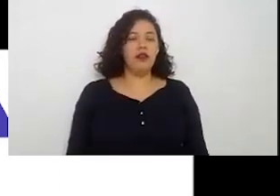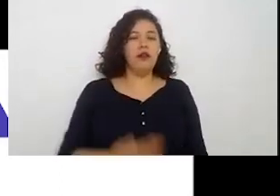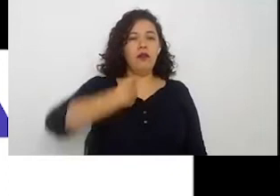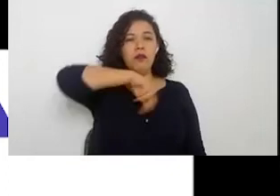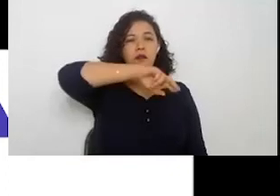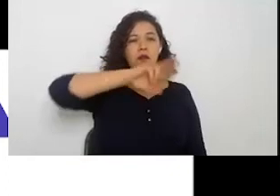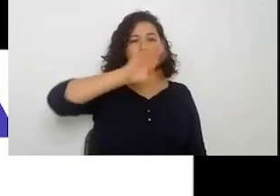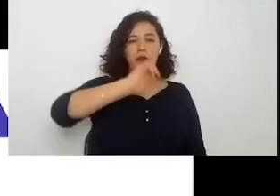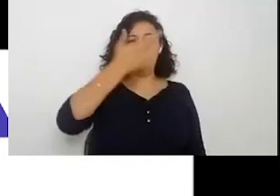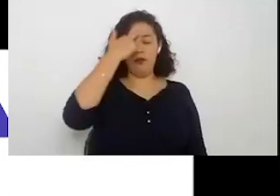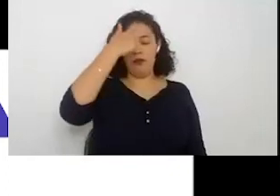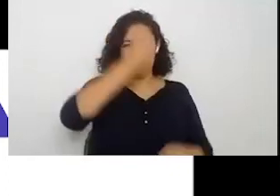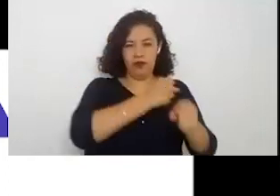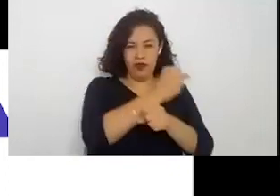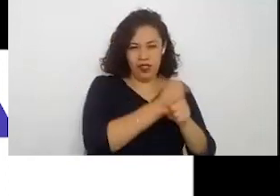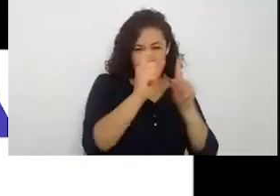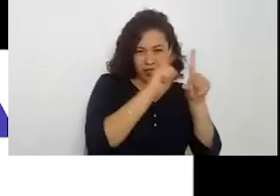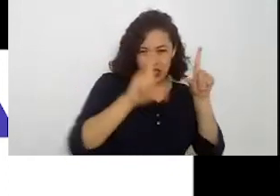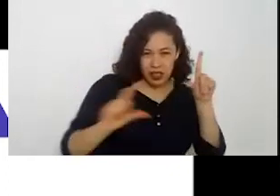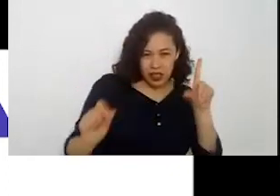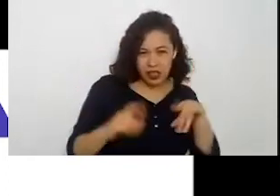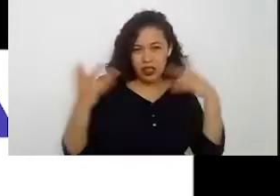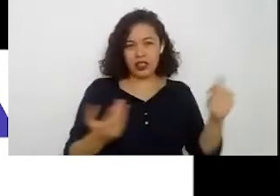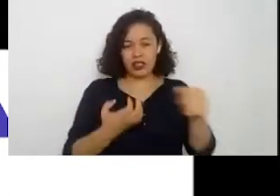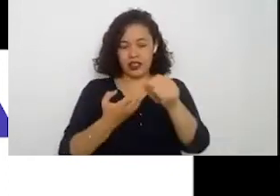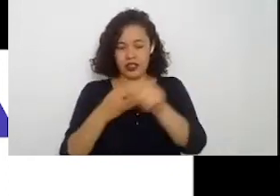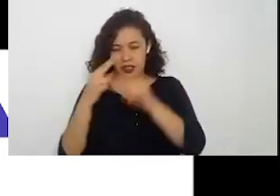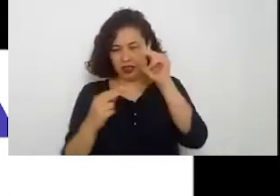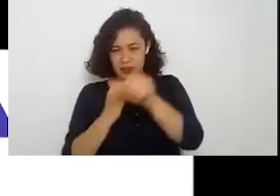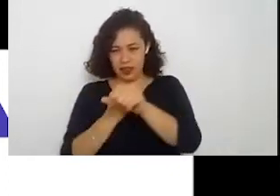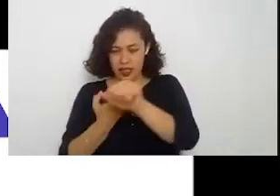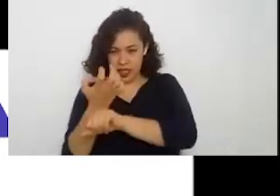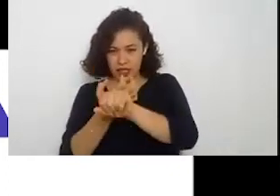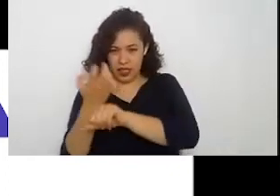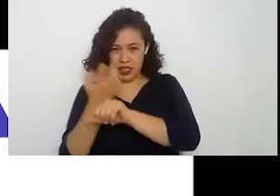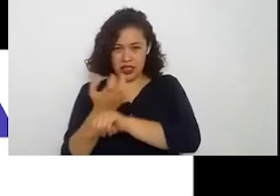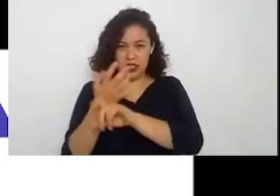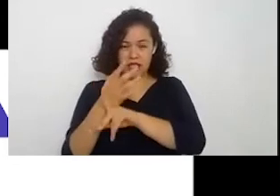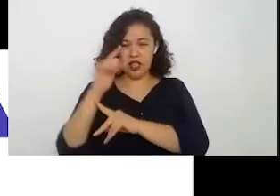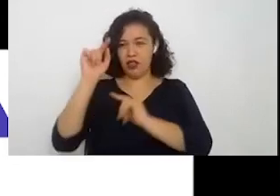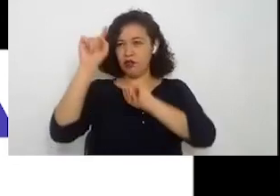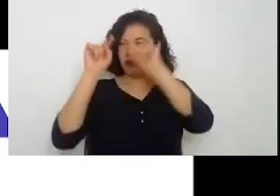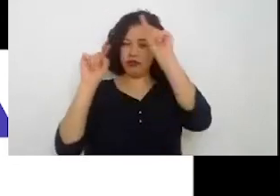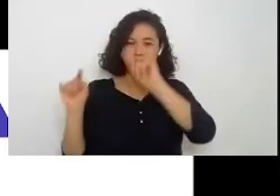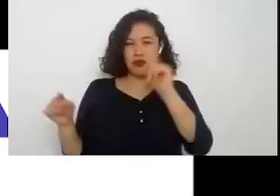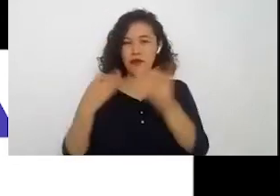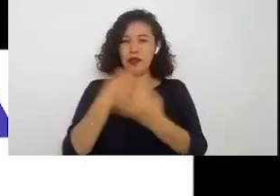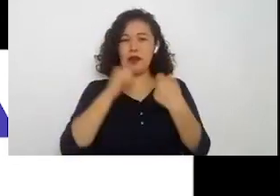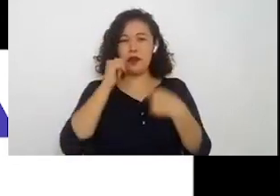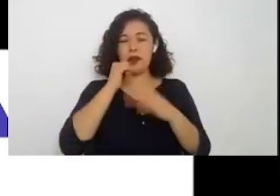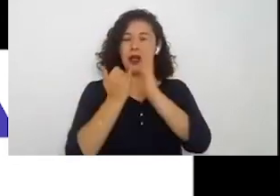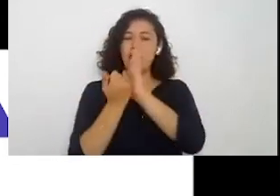violencia a nivel nacional, a nivel estatal, si me voy por estado es la misma, a nivel nacional, todo va hacia arriba, hacia arriba, hacia